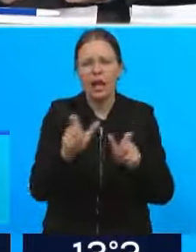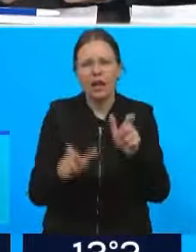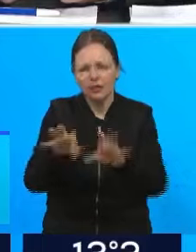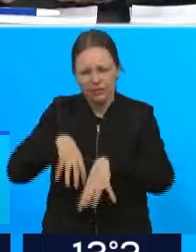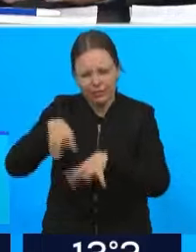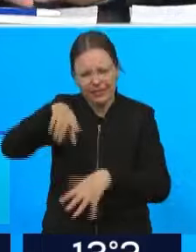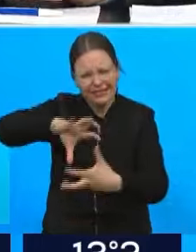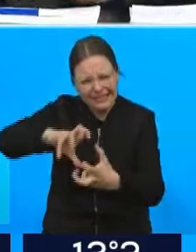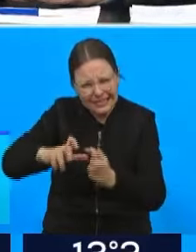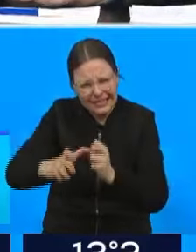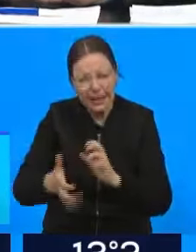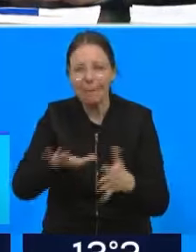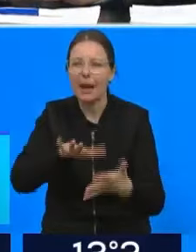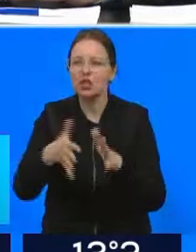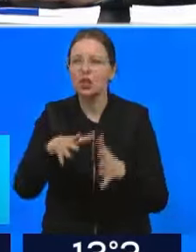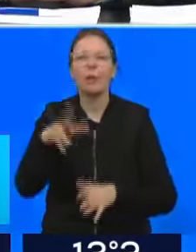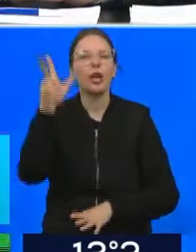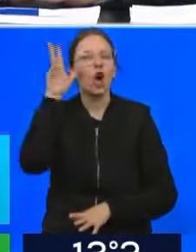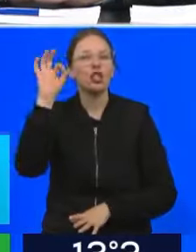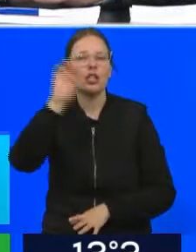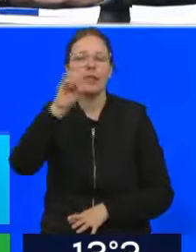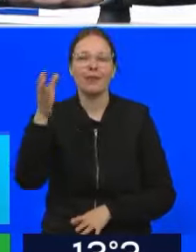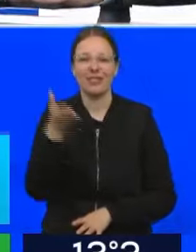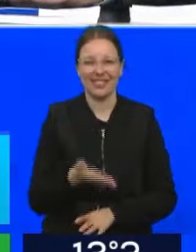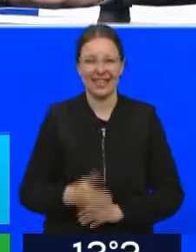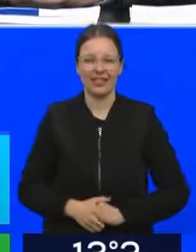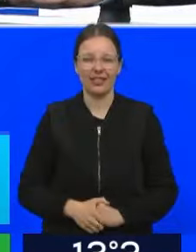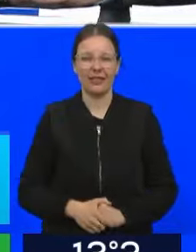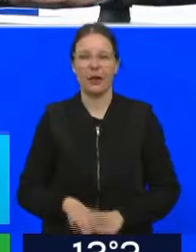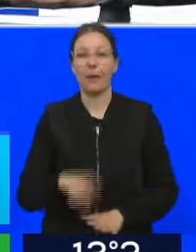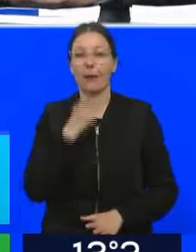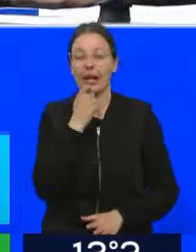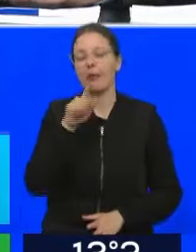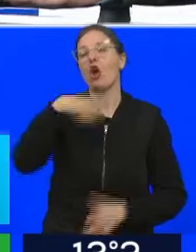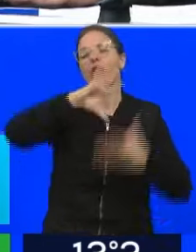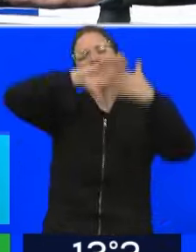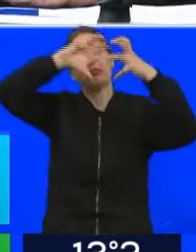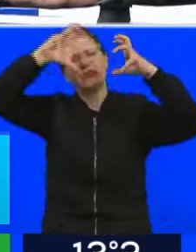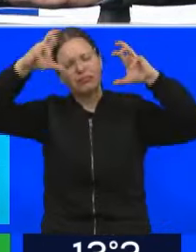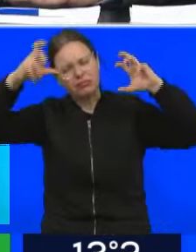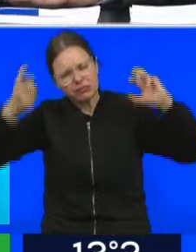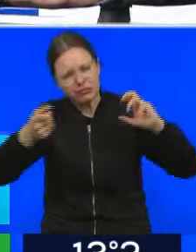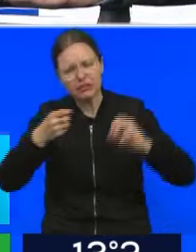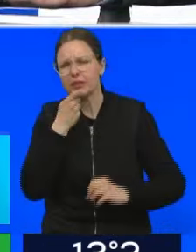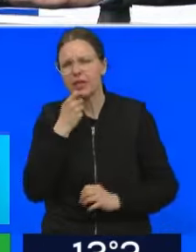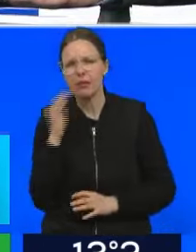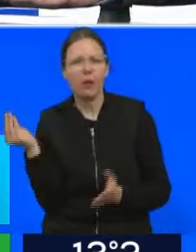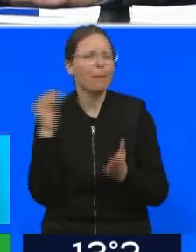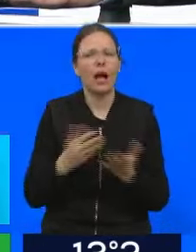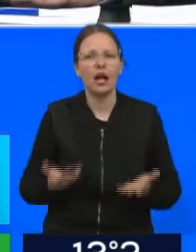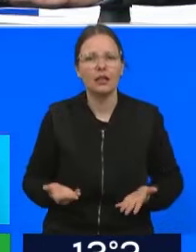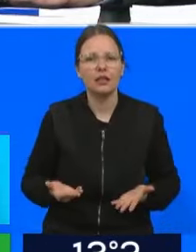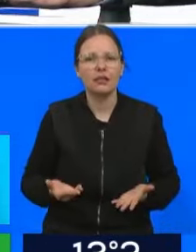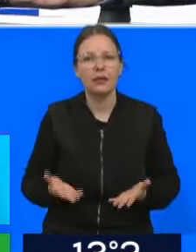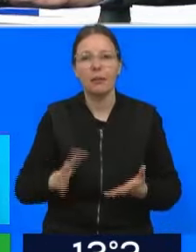Para fortalecer los seguros en caso de granizo también, y se incluye otra inclemencia climática que vos explicabas anoche, en base a lo que dicen los